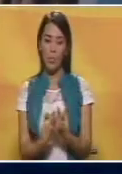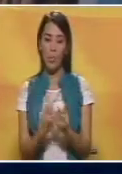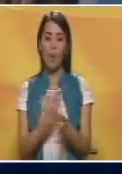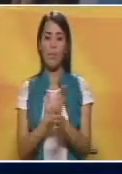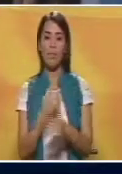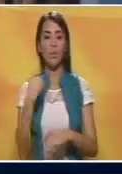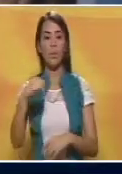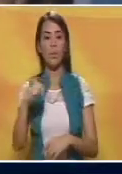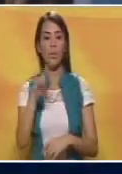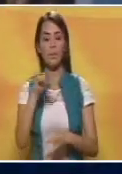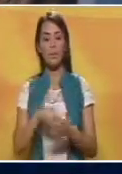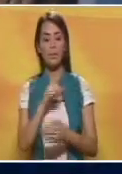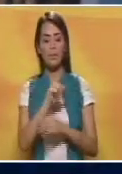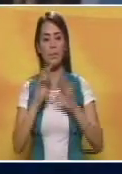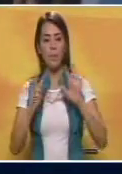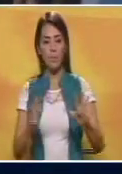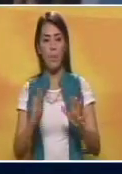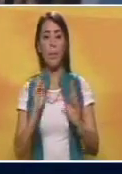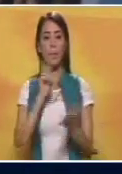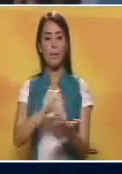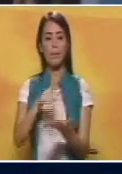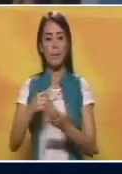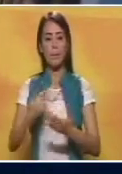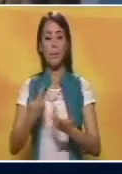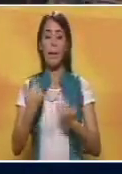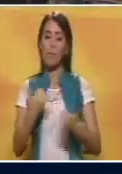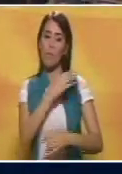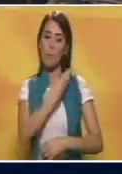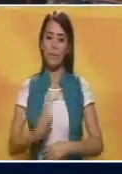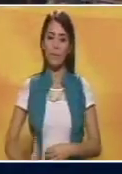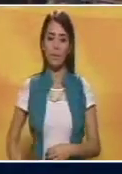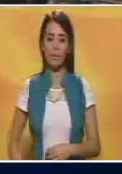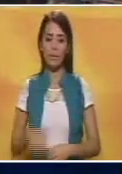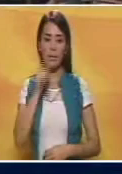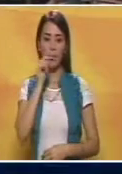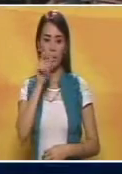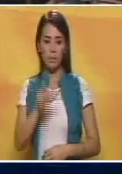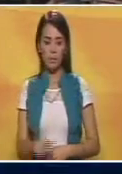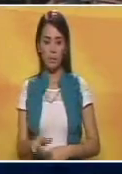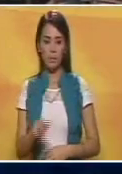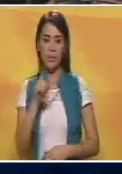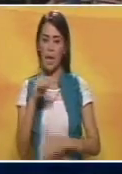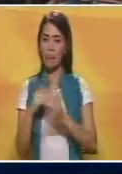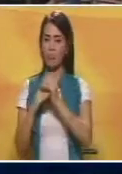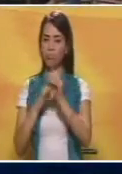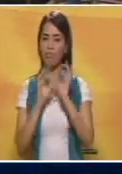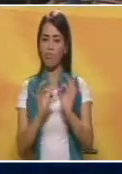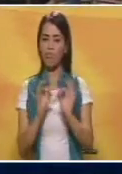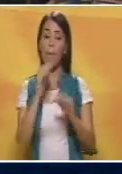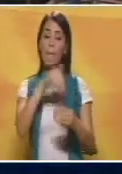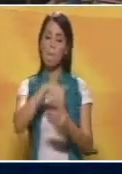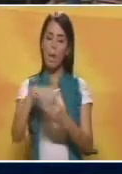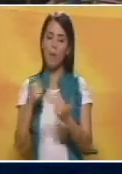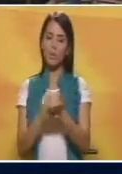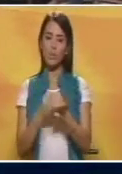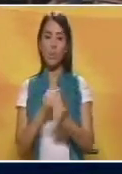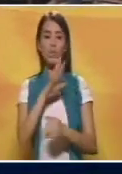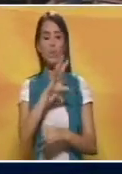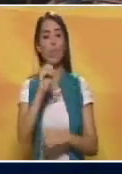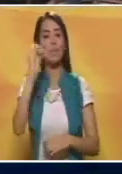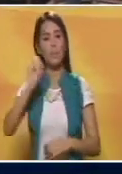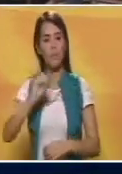para noviembre de 2019 participa el accord donatario recep tayyip erdogán quien lidera la intención de voto con cerca de